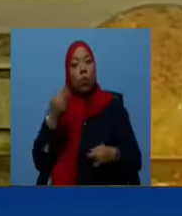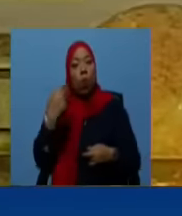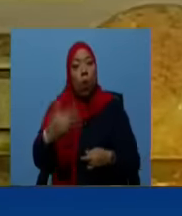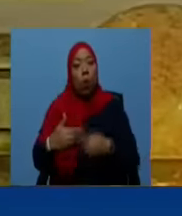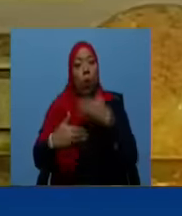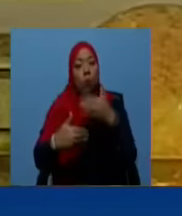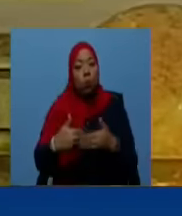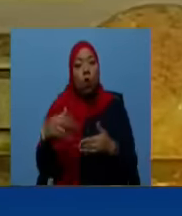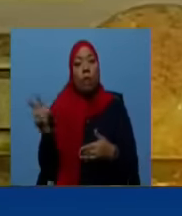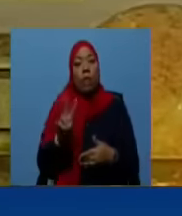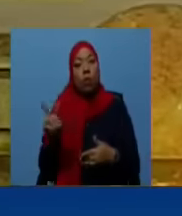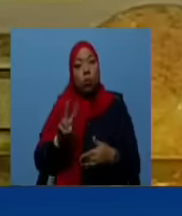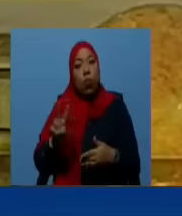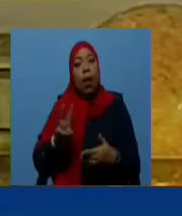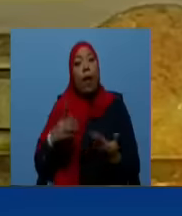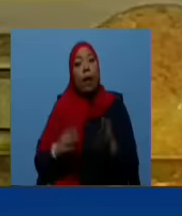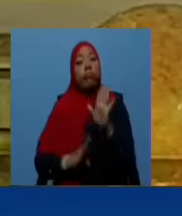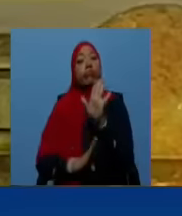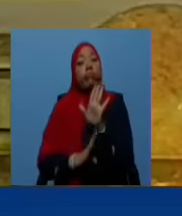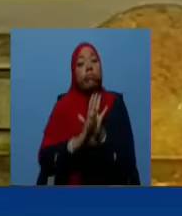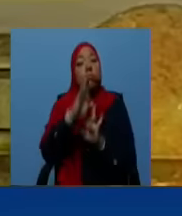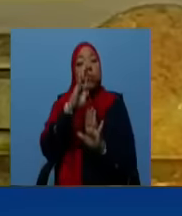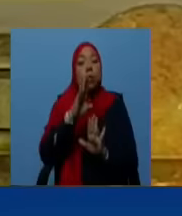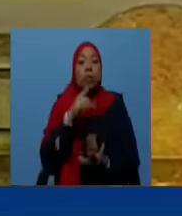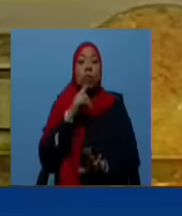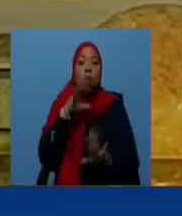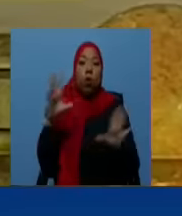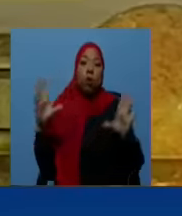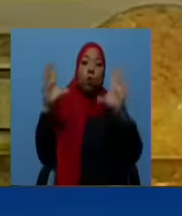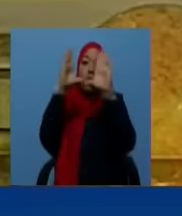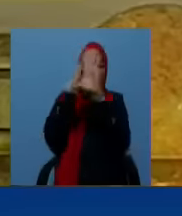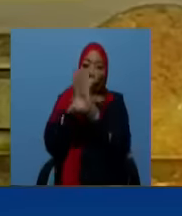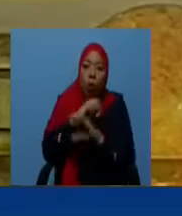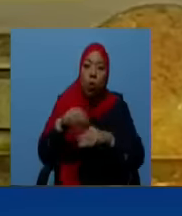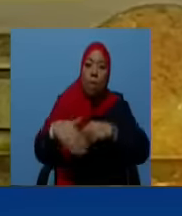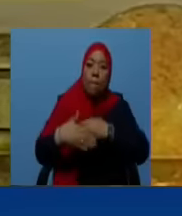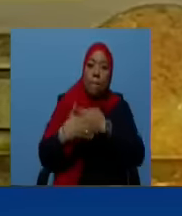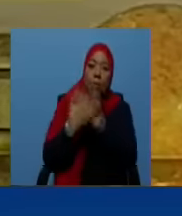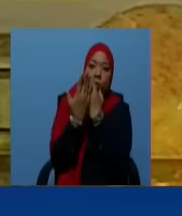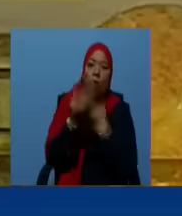en Venezuela. Tardes, noches, madrugadas,